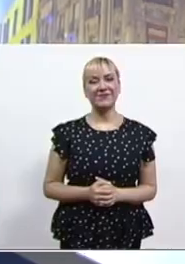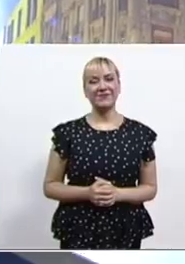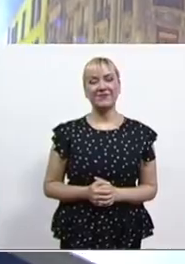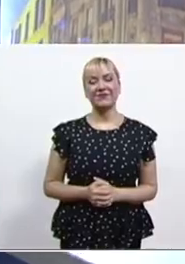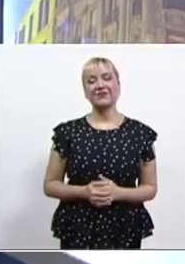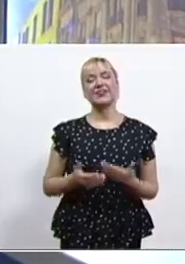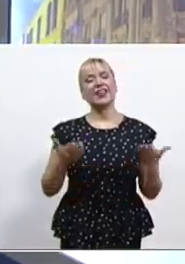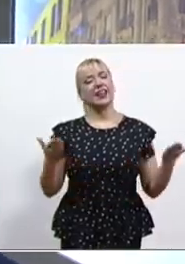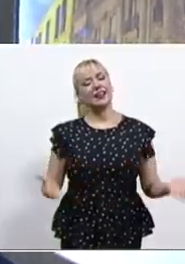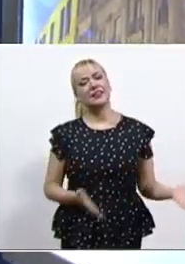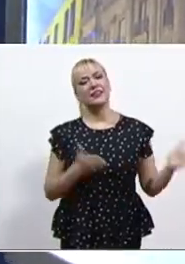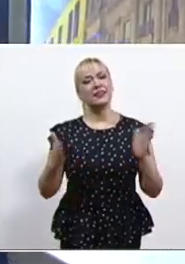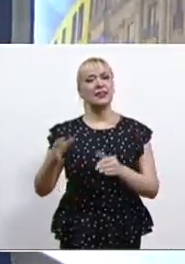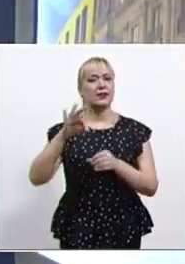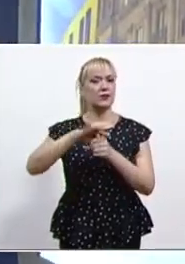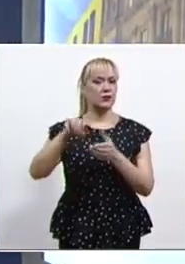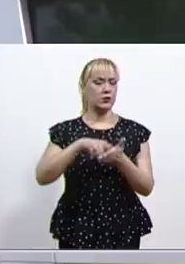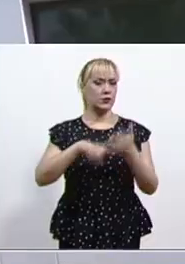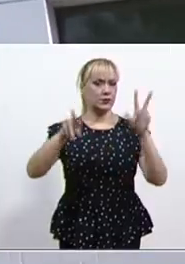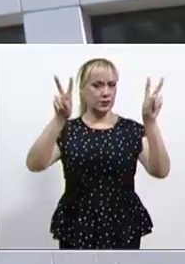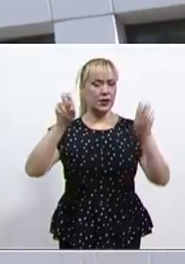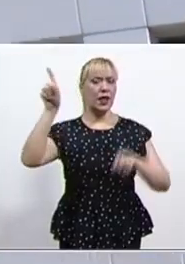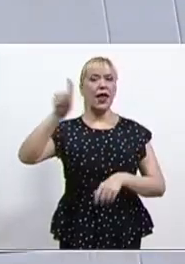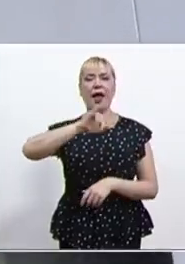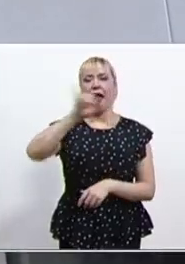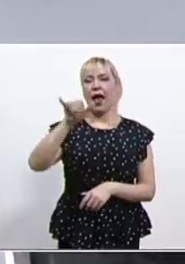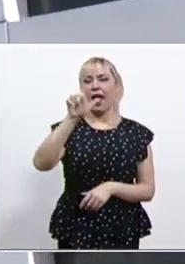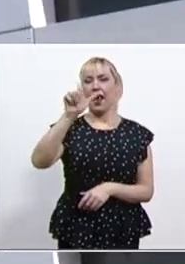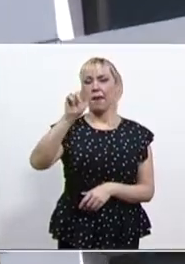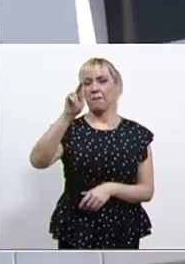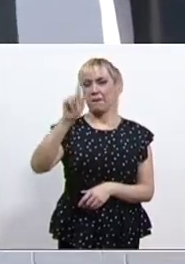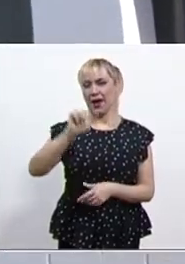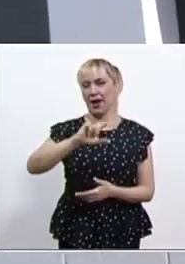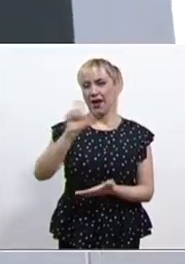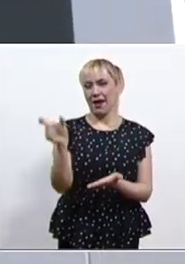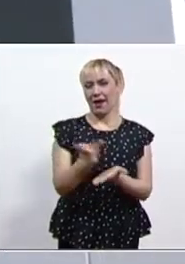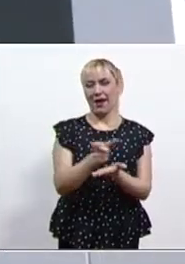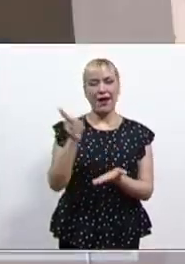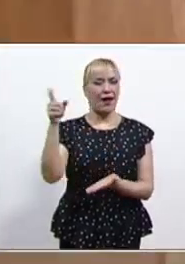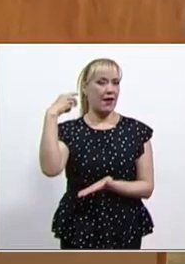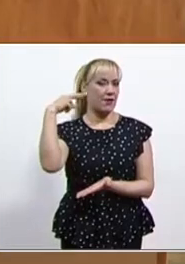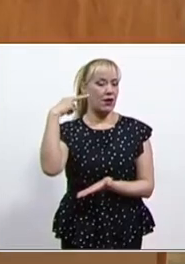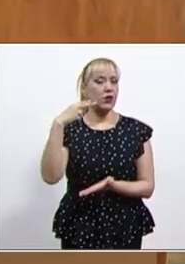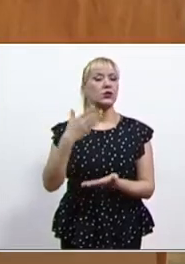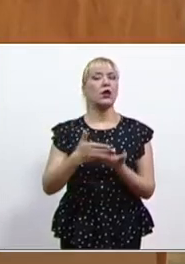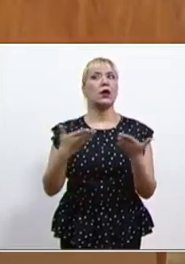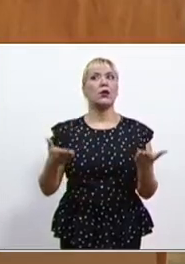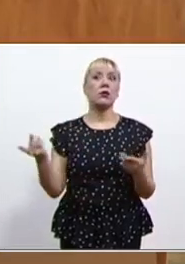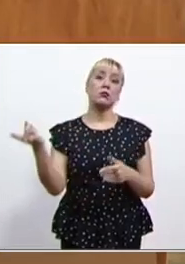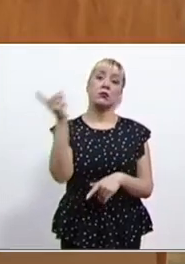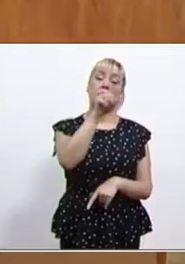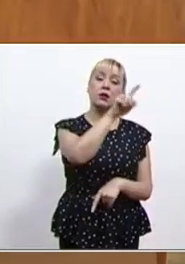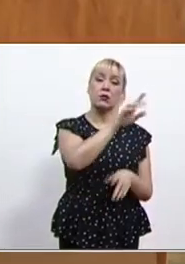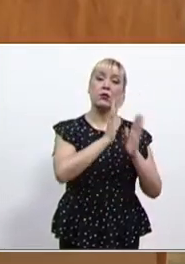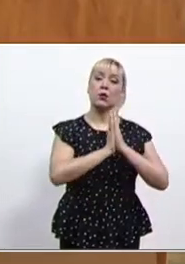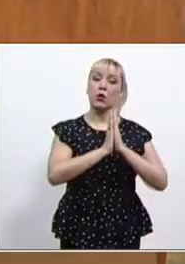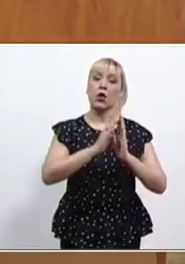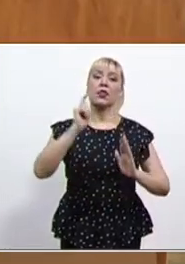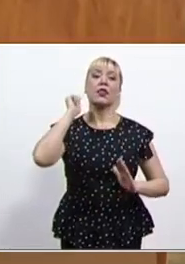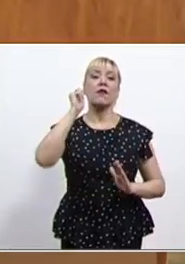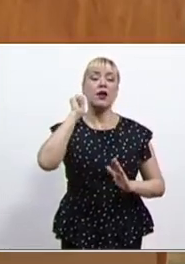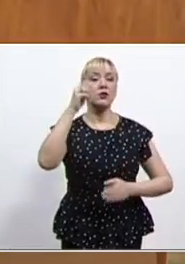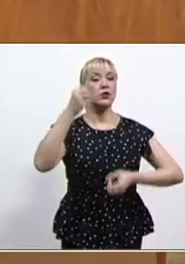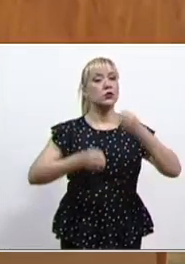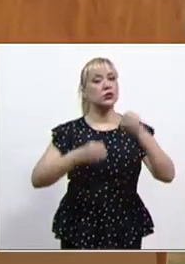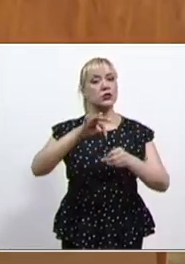Y en más temas electorales, la Sala Regional Jalapa del Tribunal Electoral ordenó al Instituto Electoral de Tabasco reponer la investigación de actos